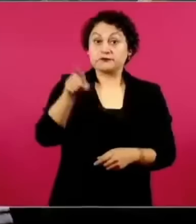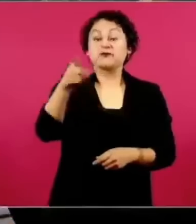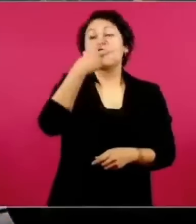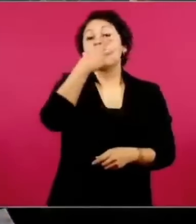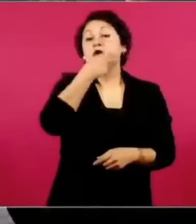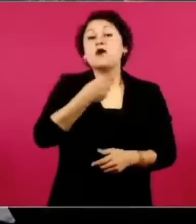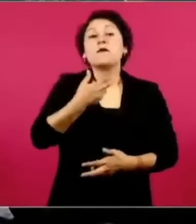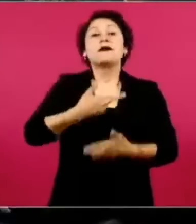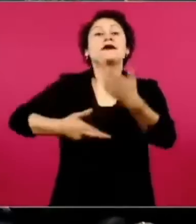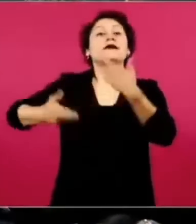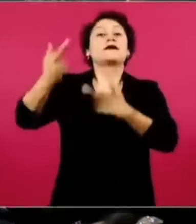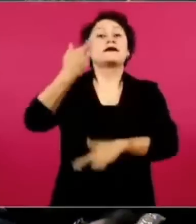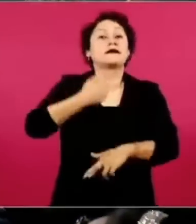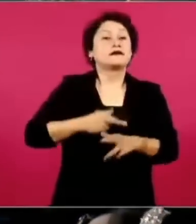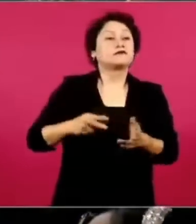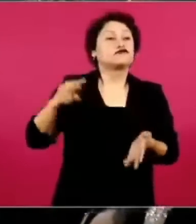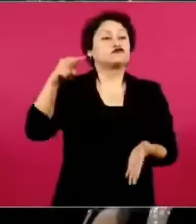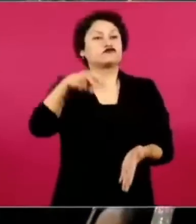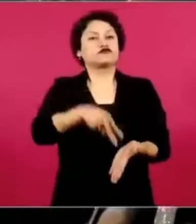para acabar